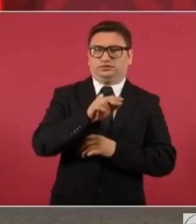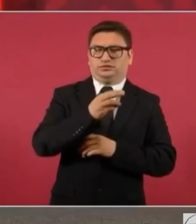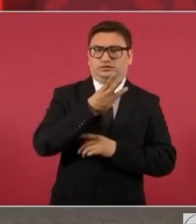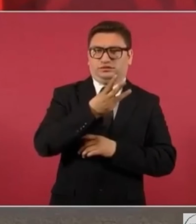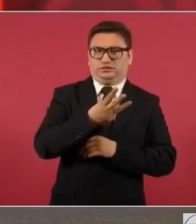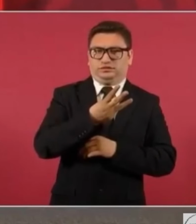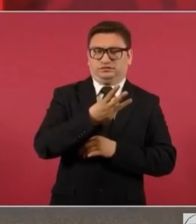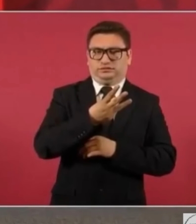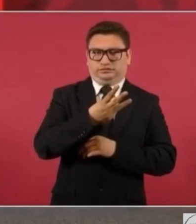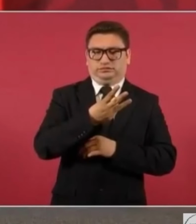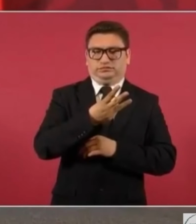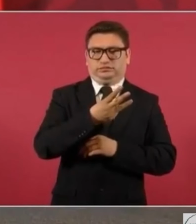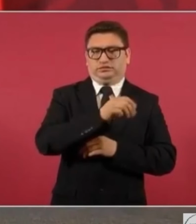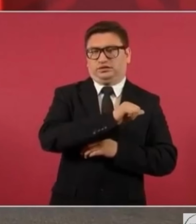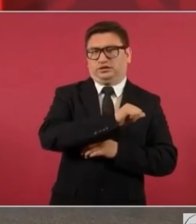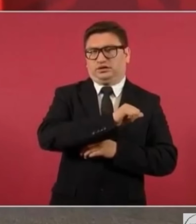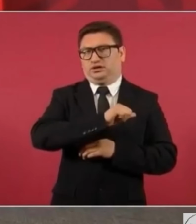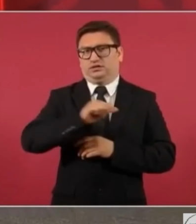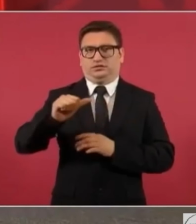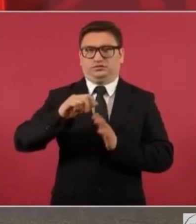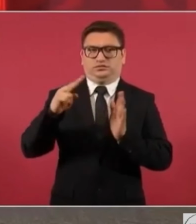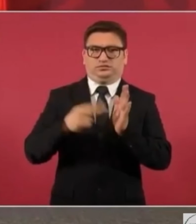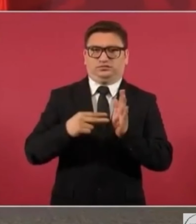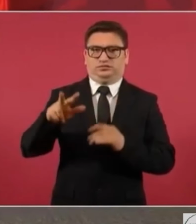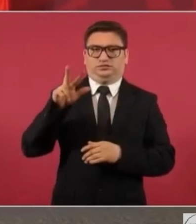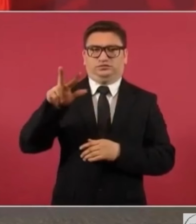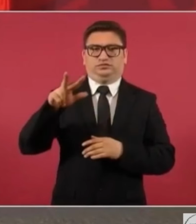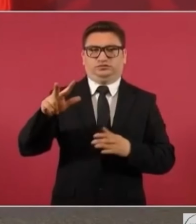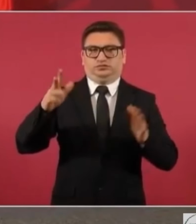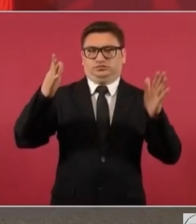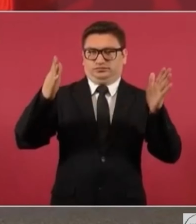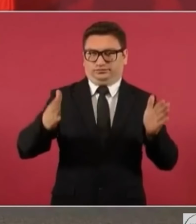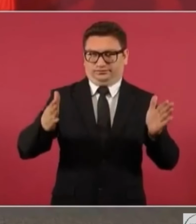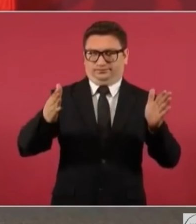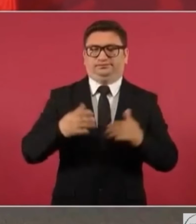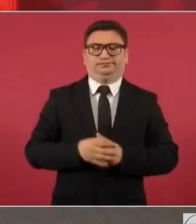1983 hasta el 2018.